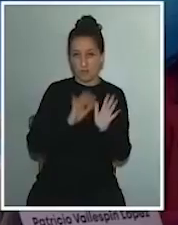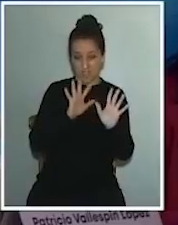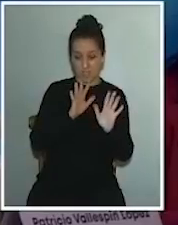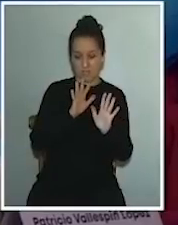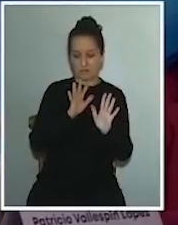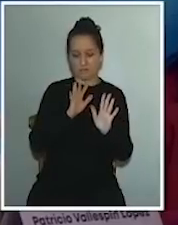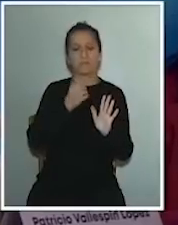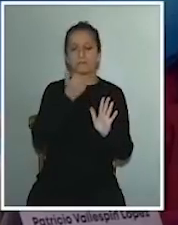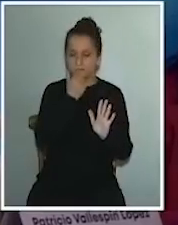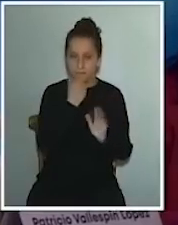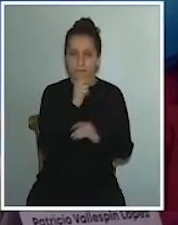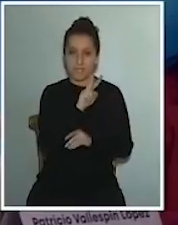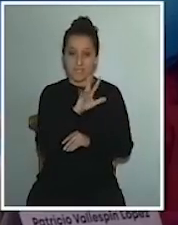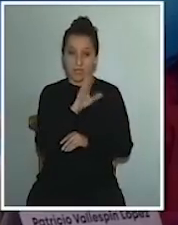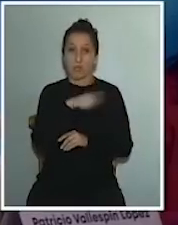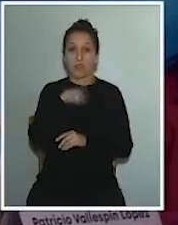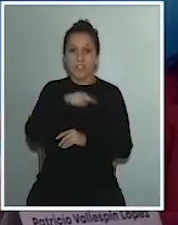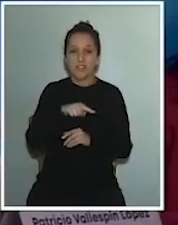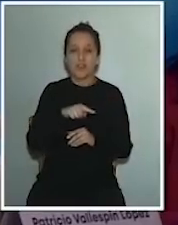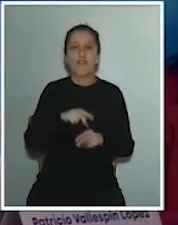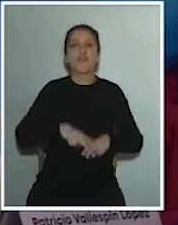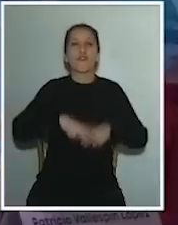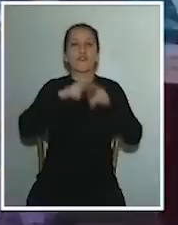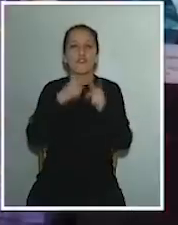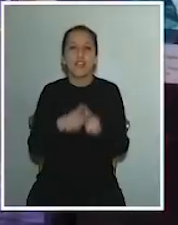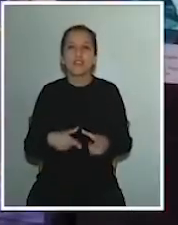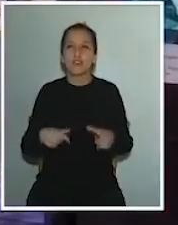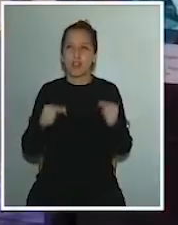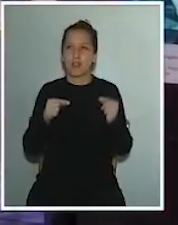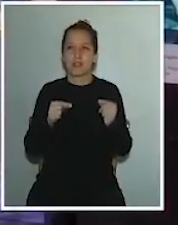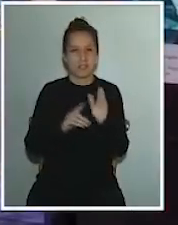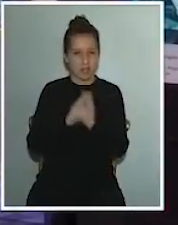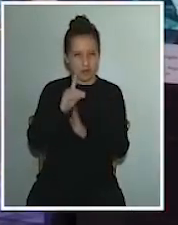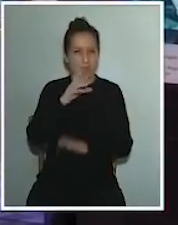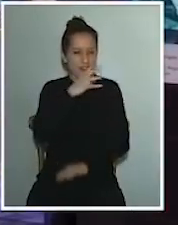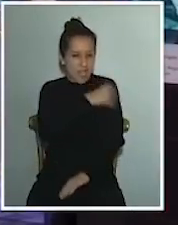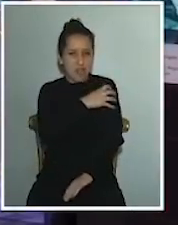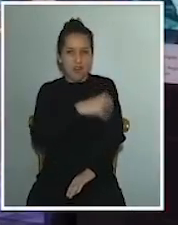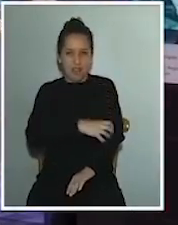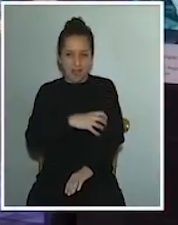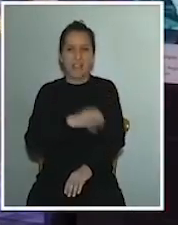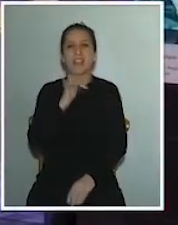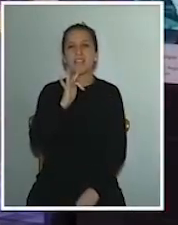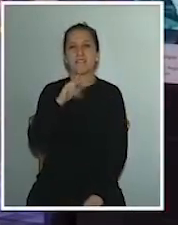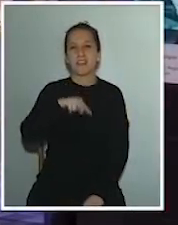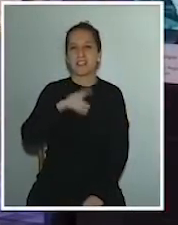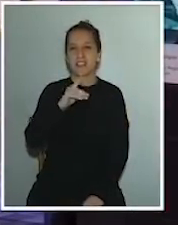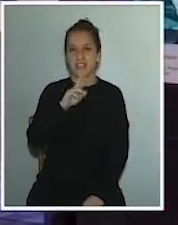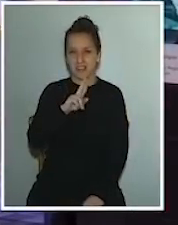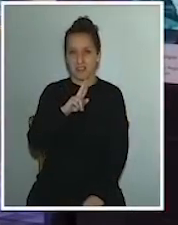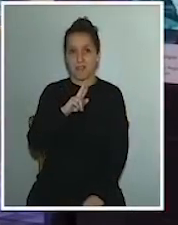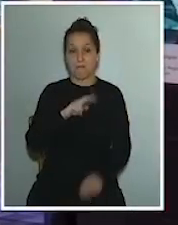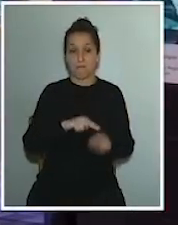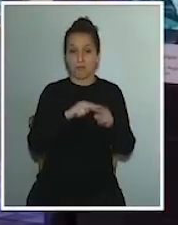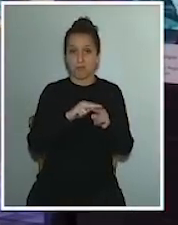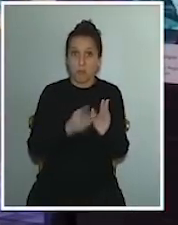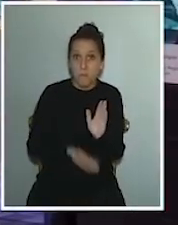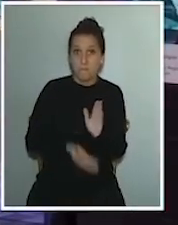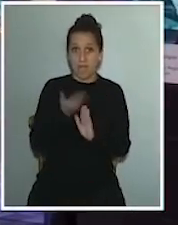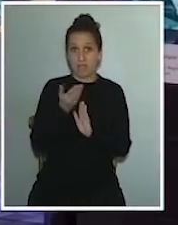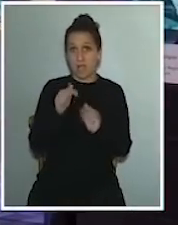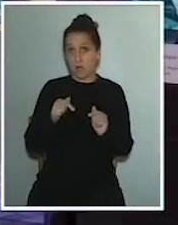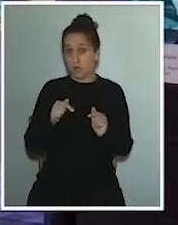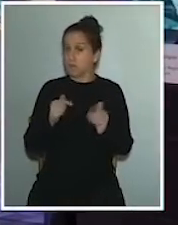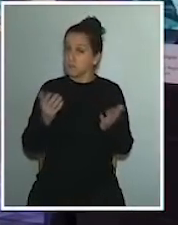perdón del 25% que administro hoy día a través de fondos nacionales de desarrollo regional pasar a más bueno es un buen momento ahora